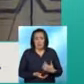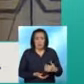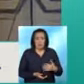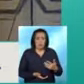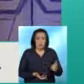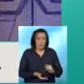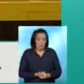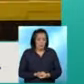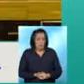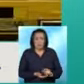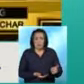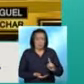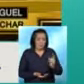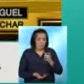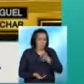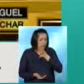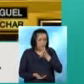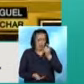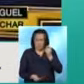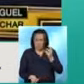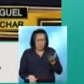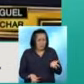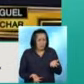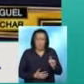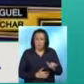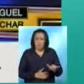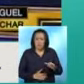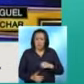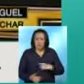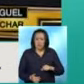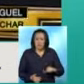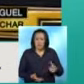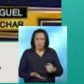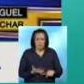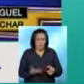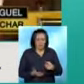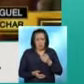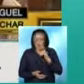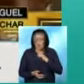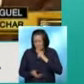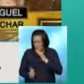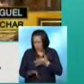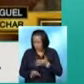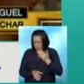que no entiende, todavía está, que dice, está durmiendo.